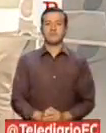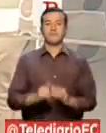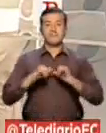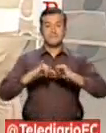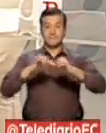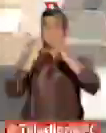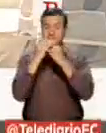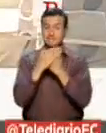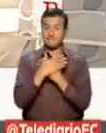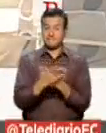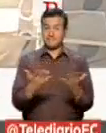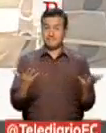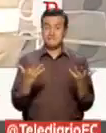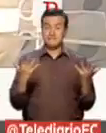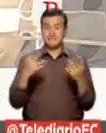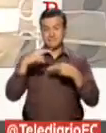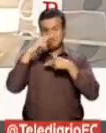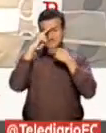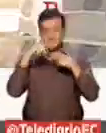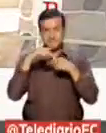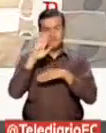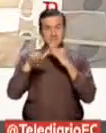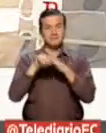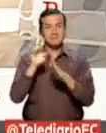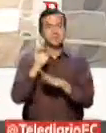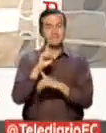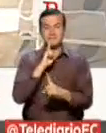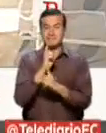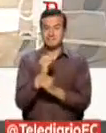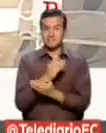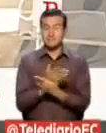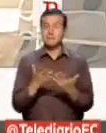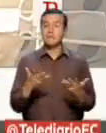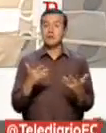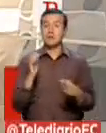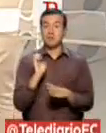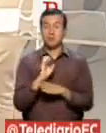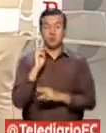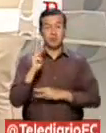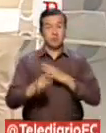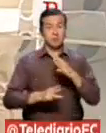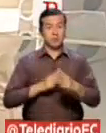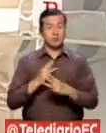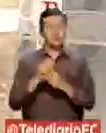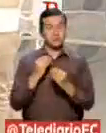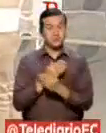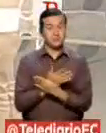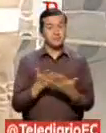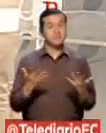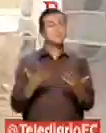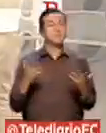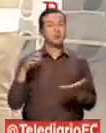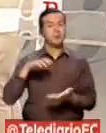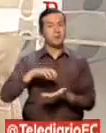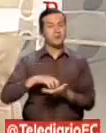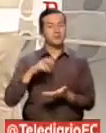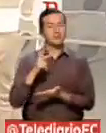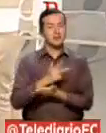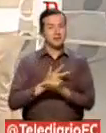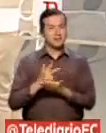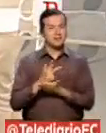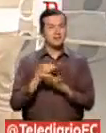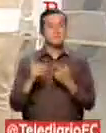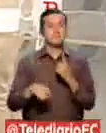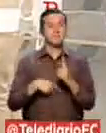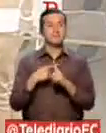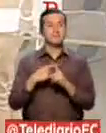Con más noticias desde Telediario para todo el país, informamos lo que sucede en Ecuador y el mundo. Empezamos desde la provincia de Carchi, que se